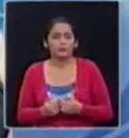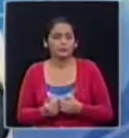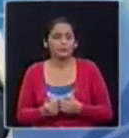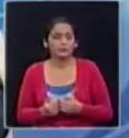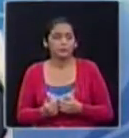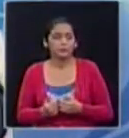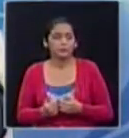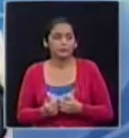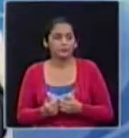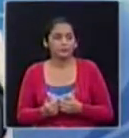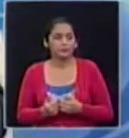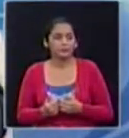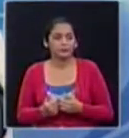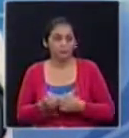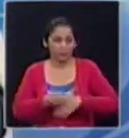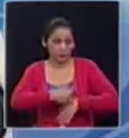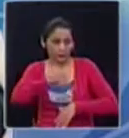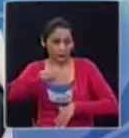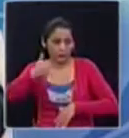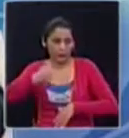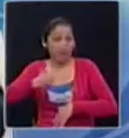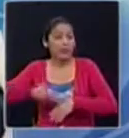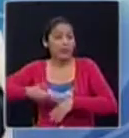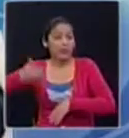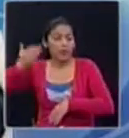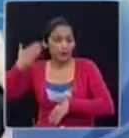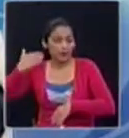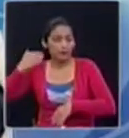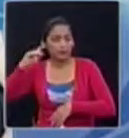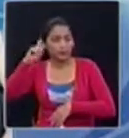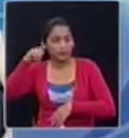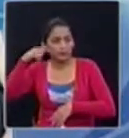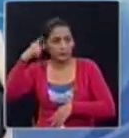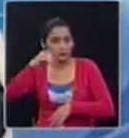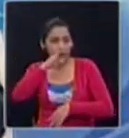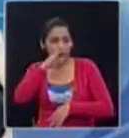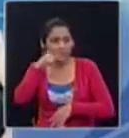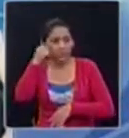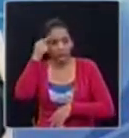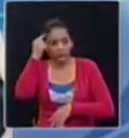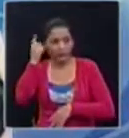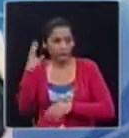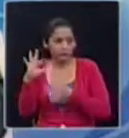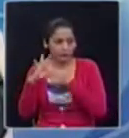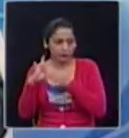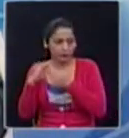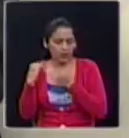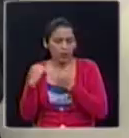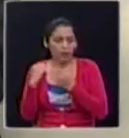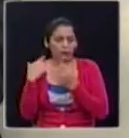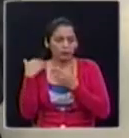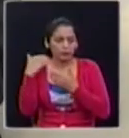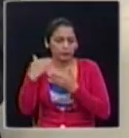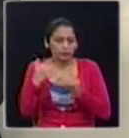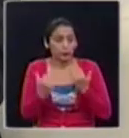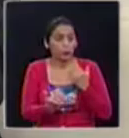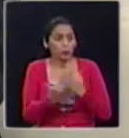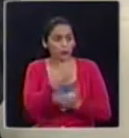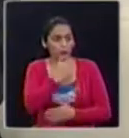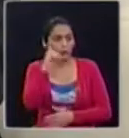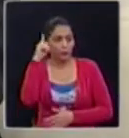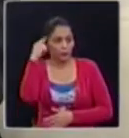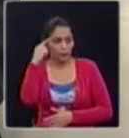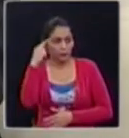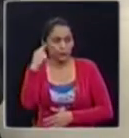frente, diríamos, en el equipo económico del presidente Lenín Moreno? Le hablo de Patricio Rivera y del señor Martínez del Banco Central. Mire, ciertamente son